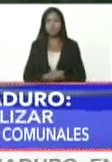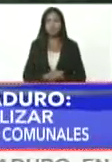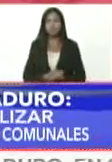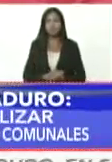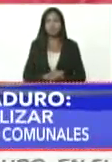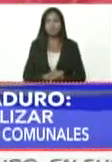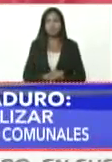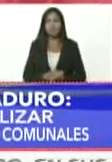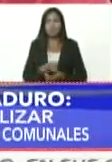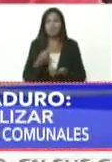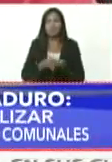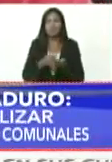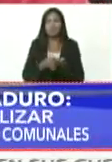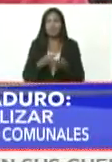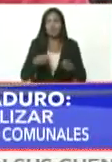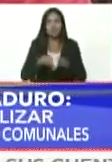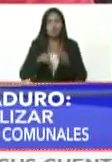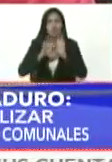Y financiamiento